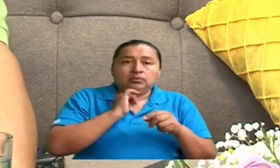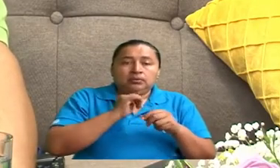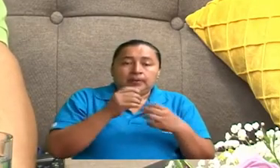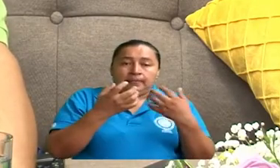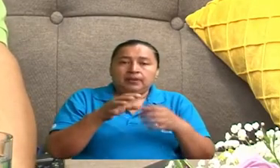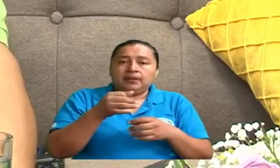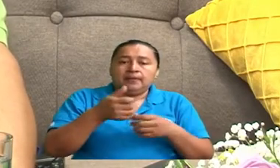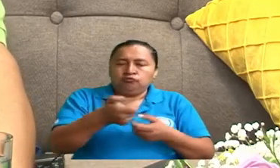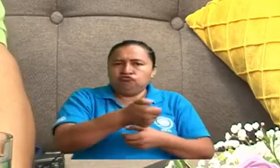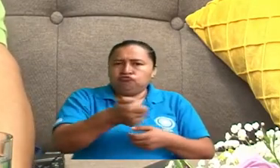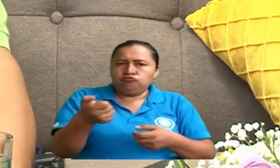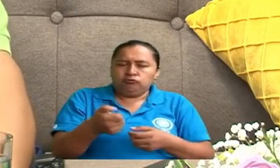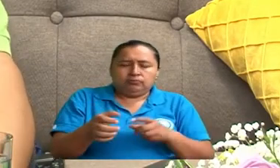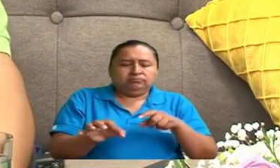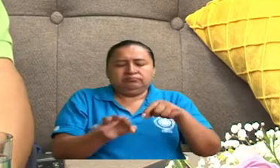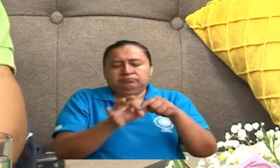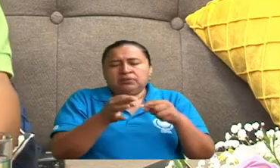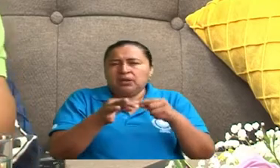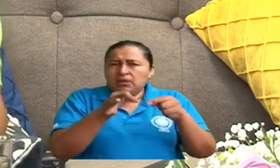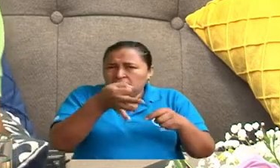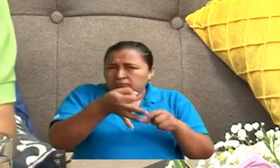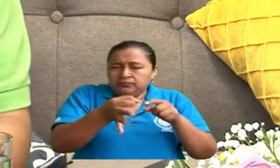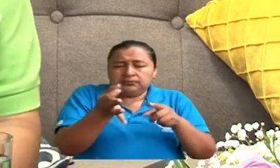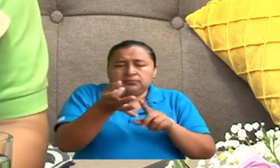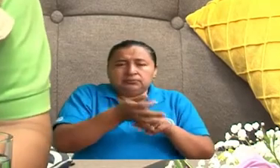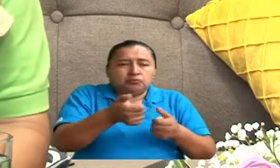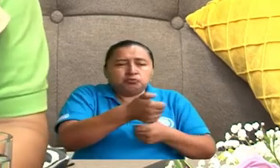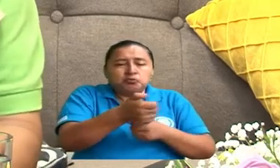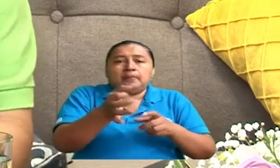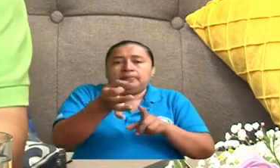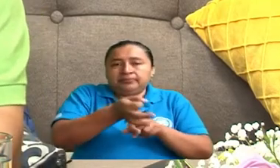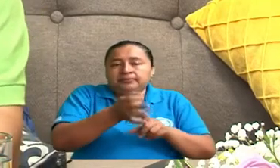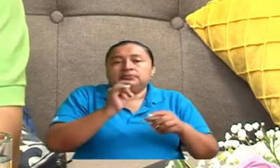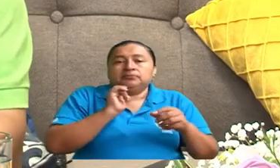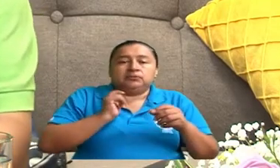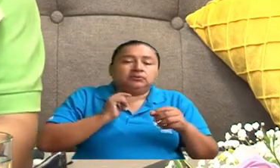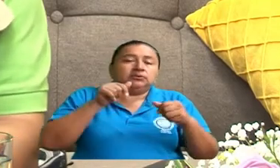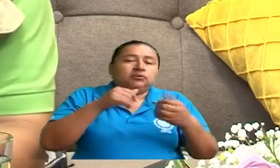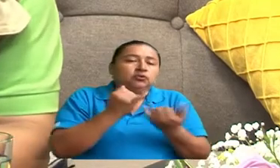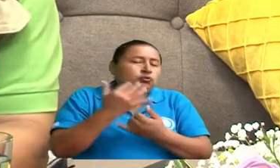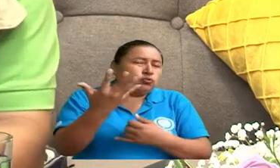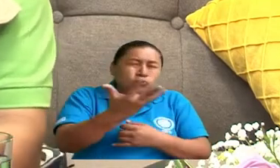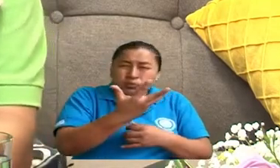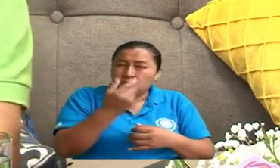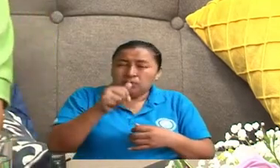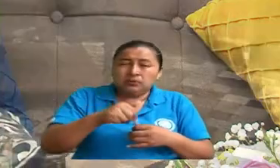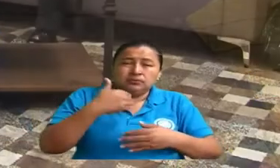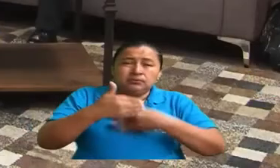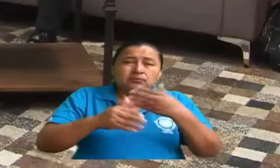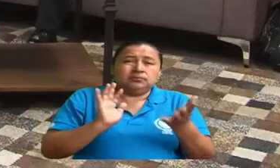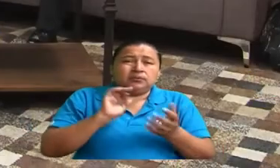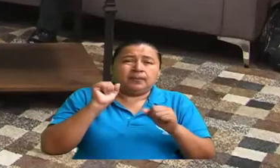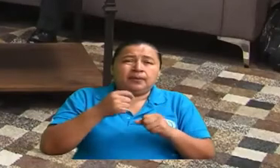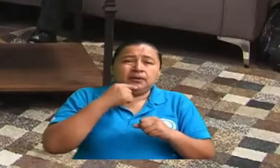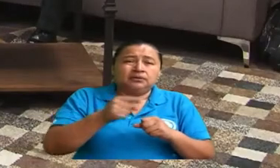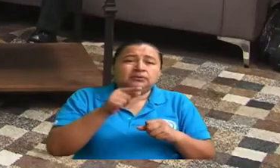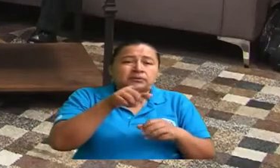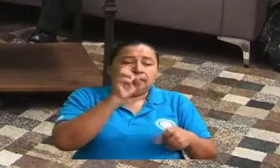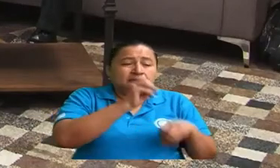¿Verdad? Manguera de agua potable, pues. ¿Ya? Entonces, todos estos procesos que vos mirás aquí, te puedo decir que viene de la